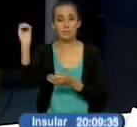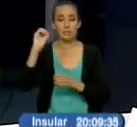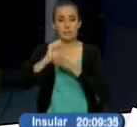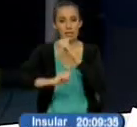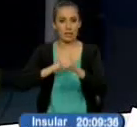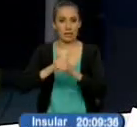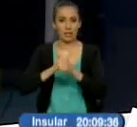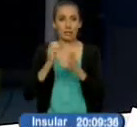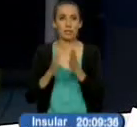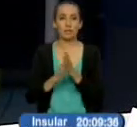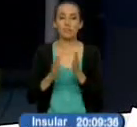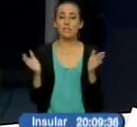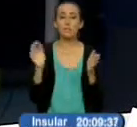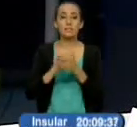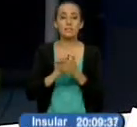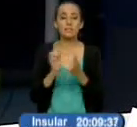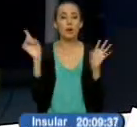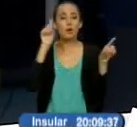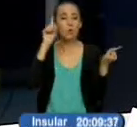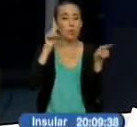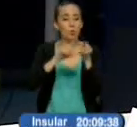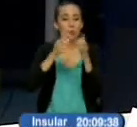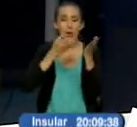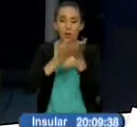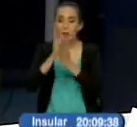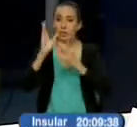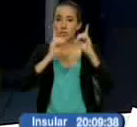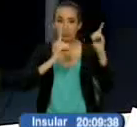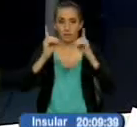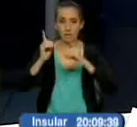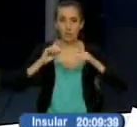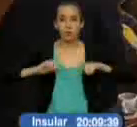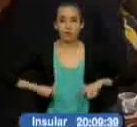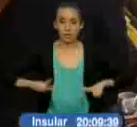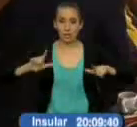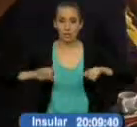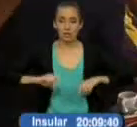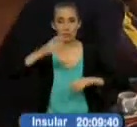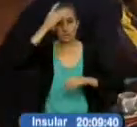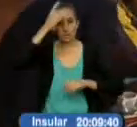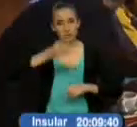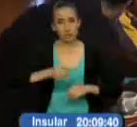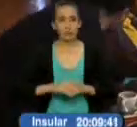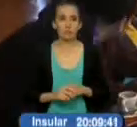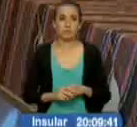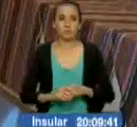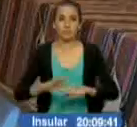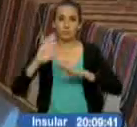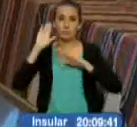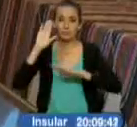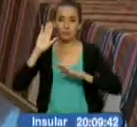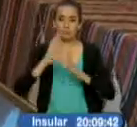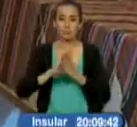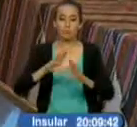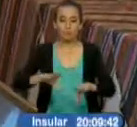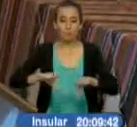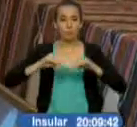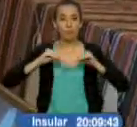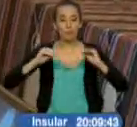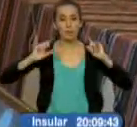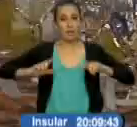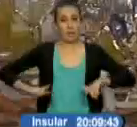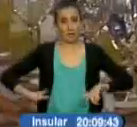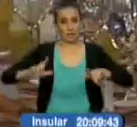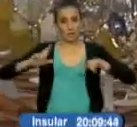Este hecho es parte de los acuerdos que se realizaron a través del diálogo nacional. Este compromiso fue asumido por el presidente Lenín Moreno en